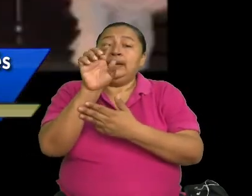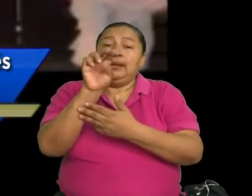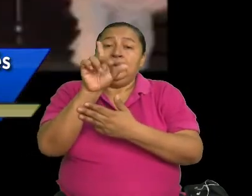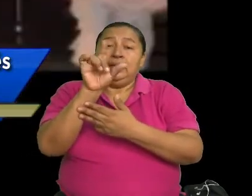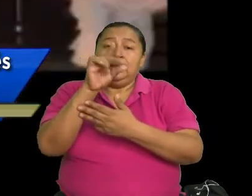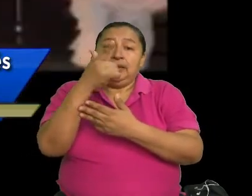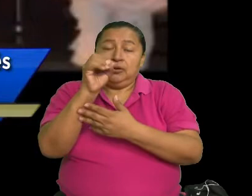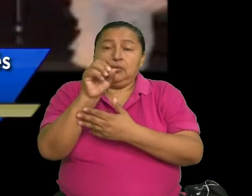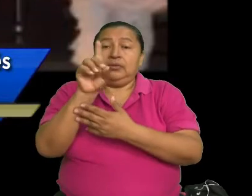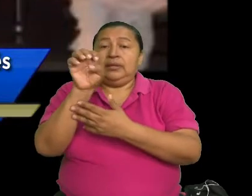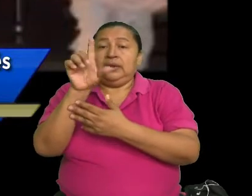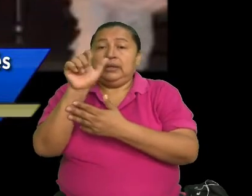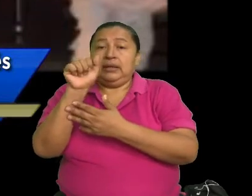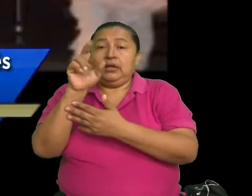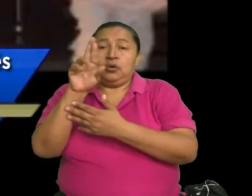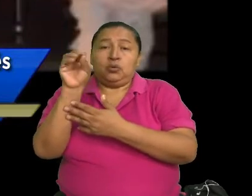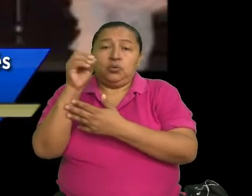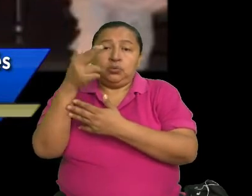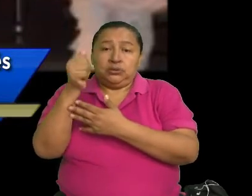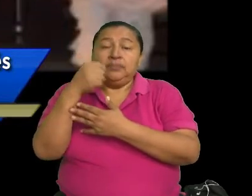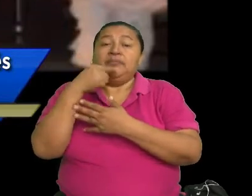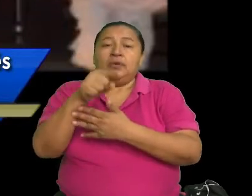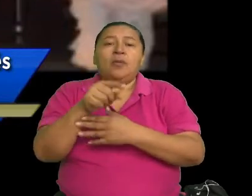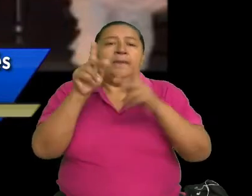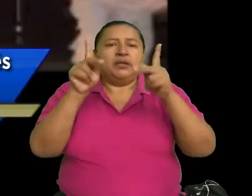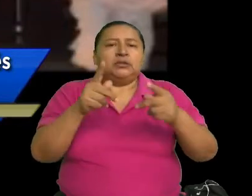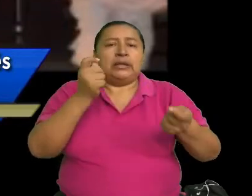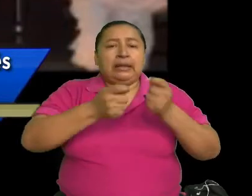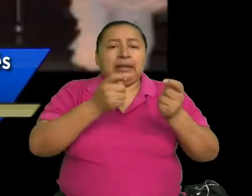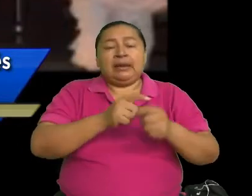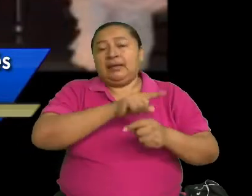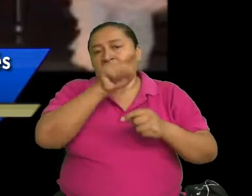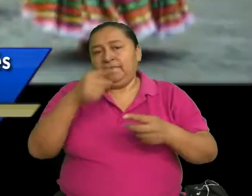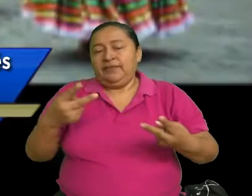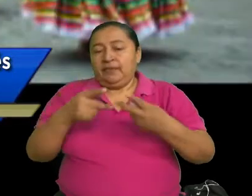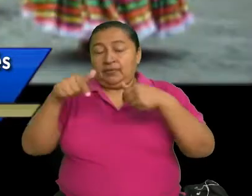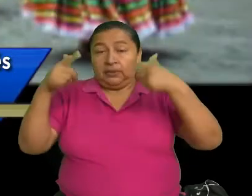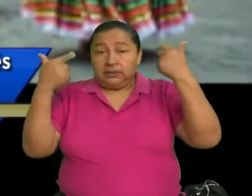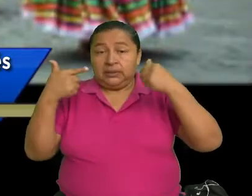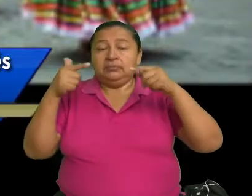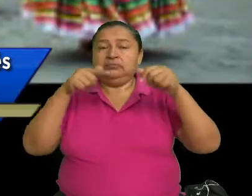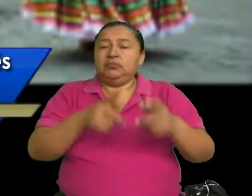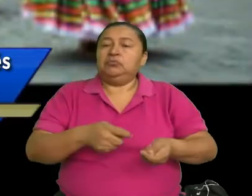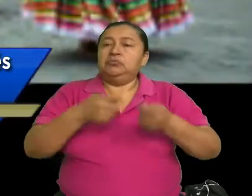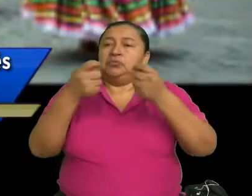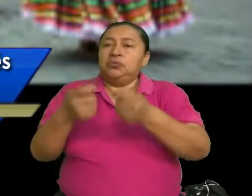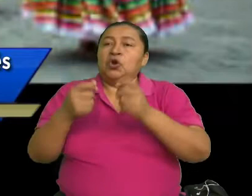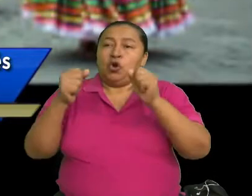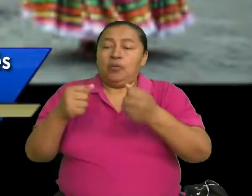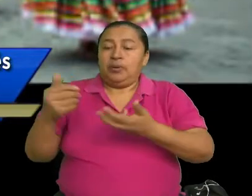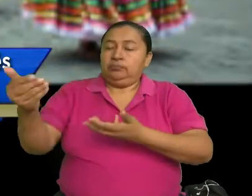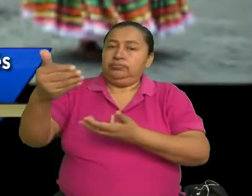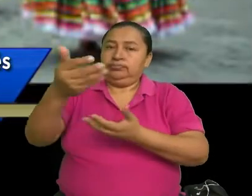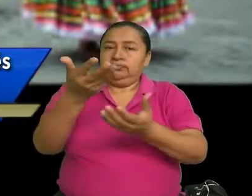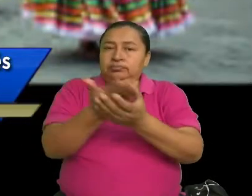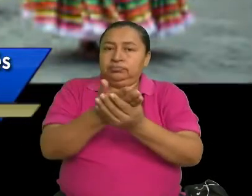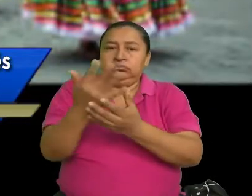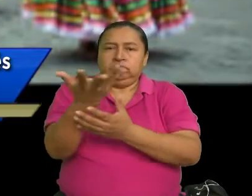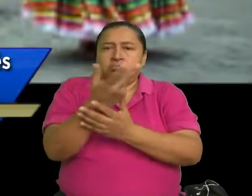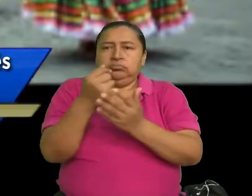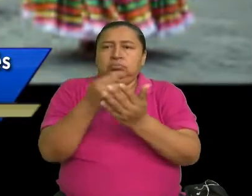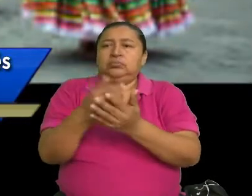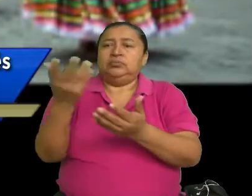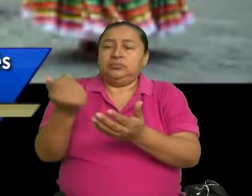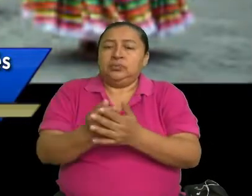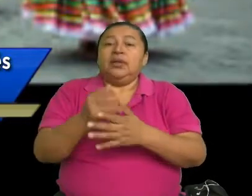lingüista granadino viviendo en Masaya. Y se la dieron a este hombre, que era un recopilador de toda esta arte. Se la dio él